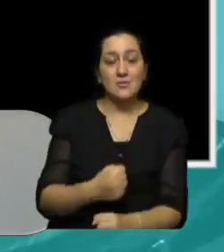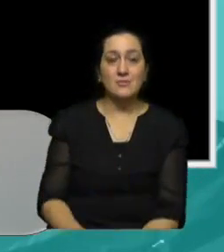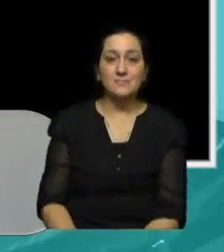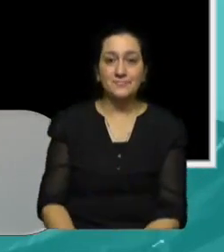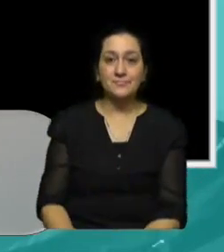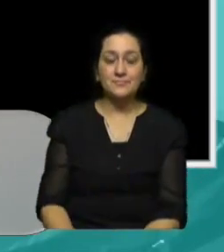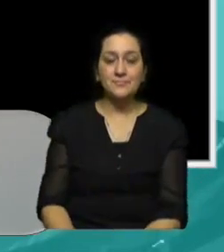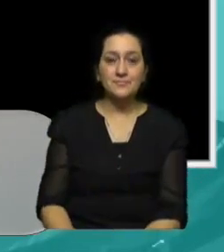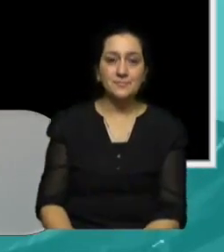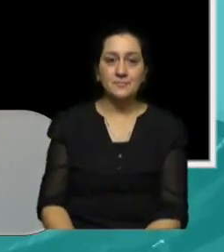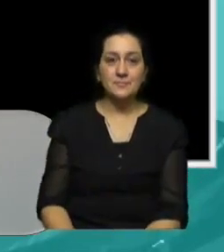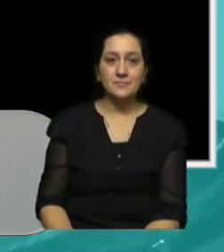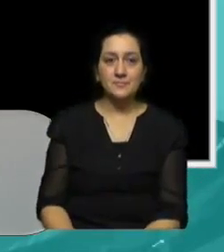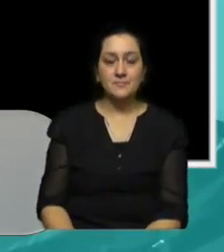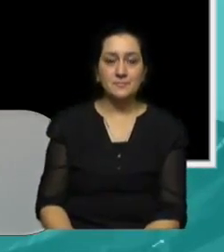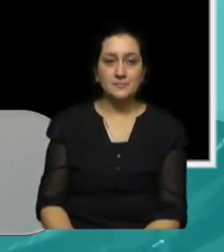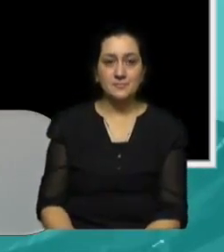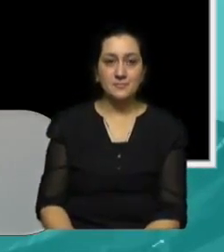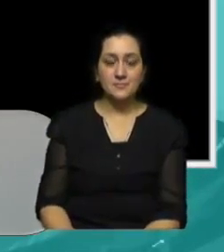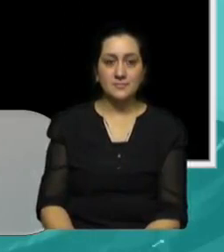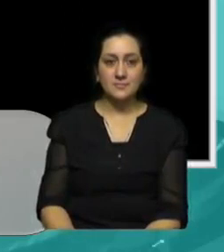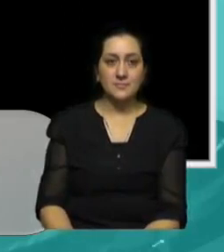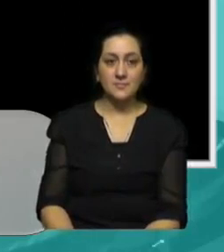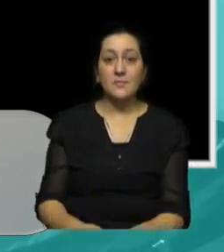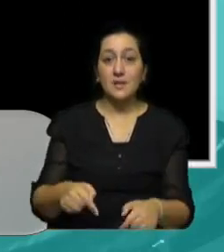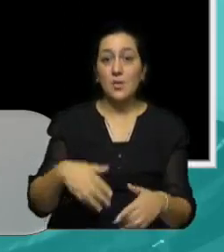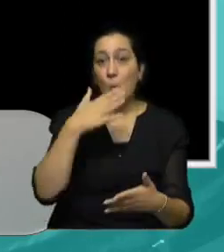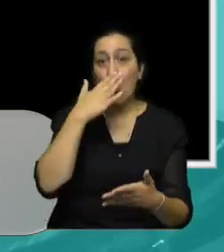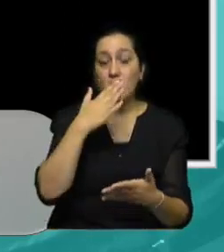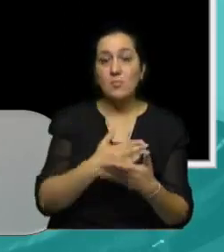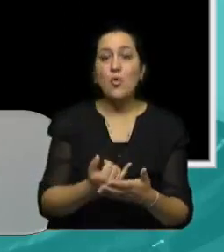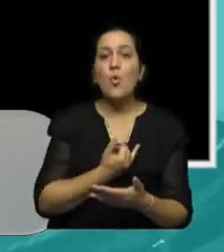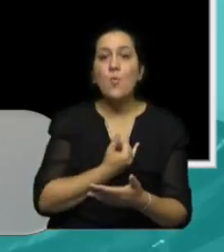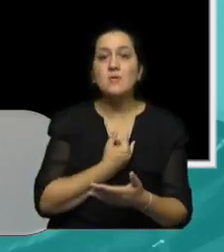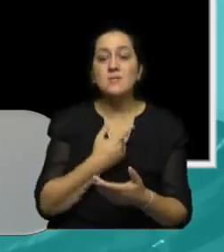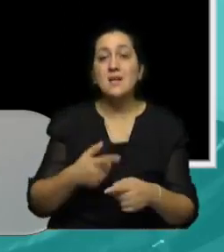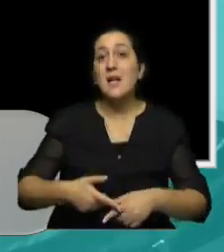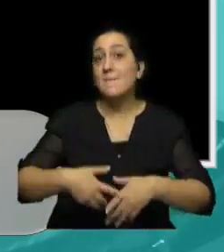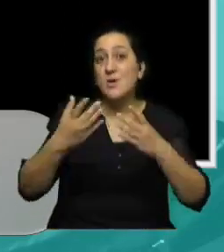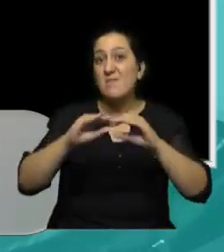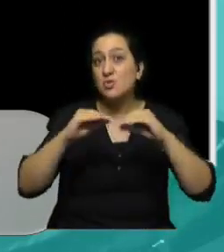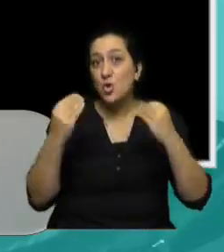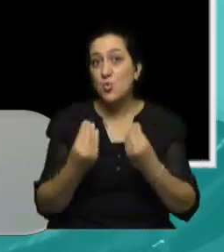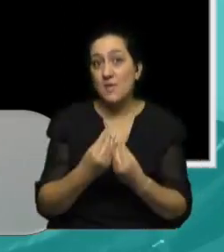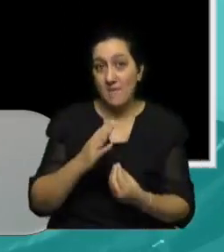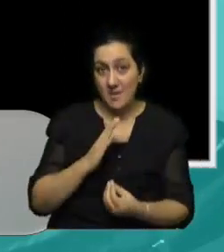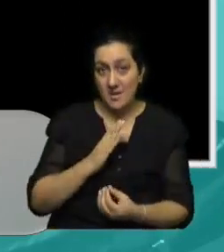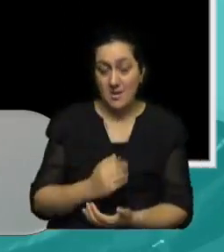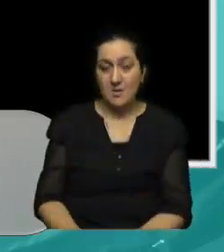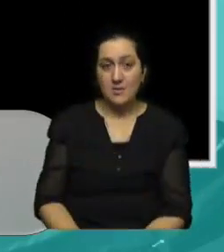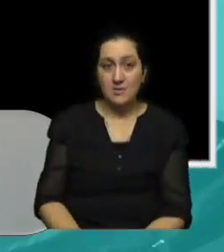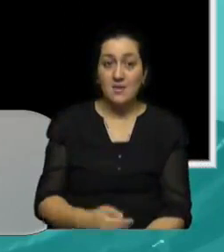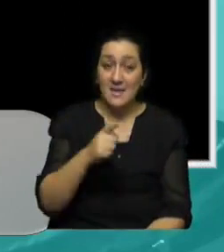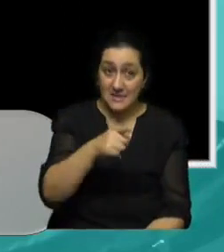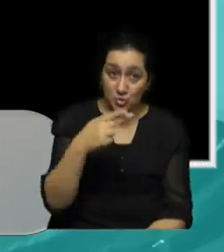Es impresionante. Increíble. Este último título, ¿cómo vendría a ser entonces campeona absoluta femenina? Te